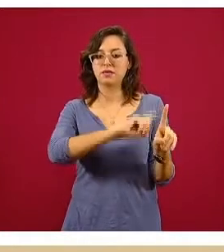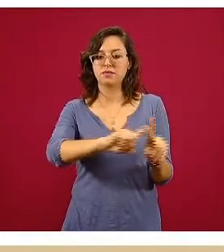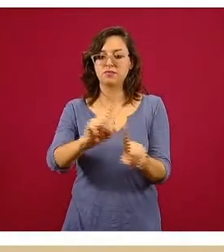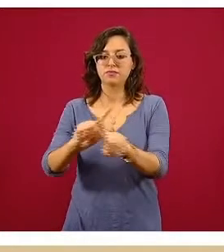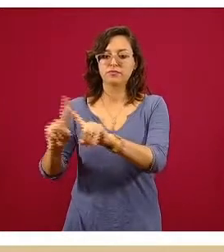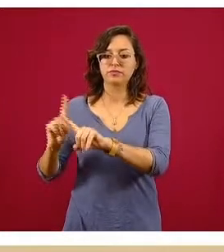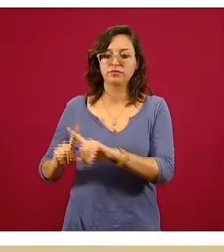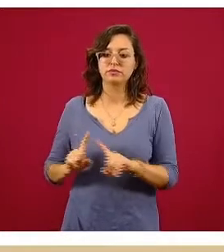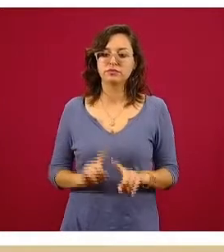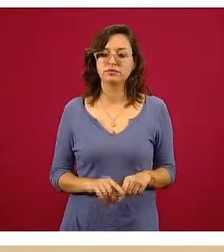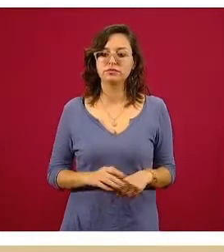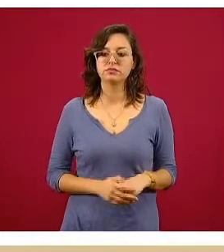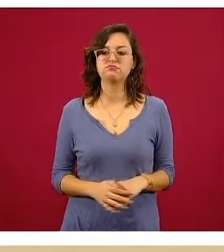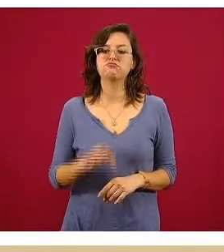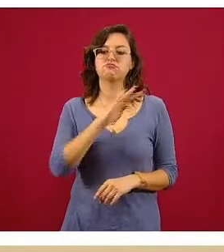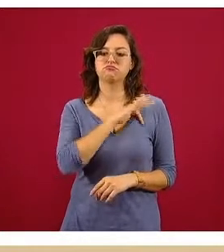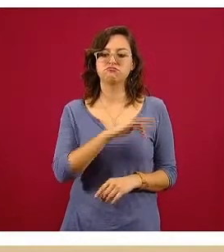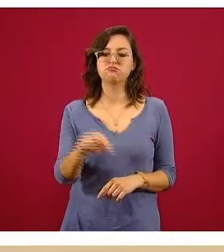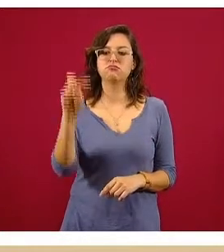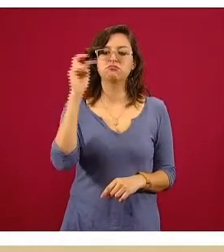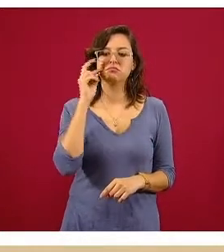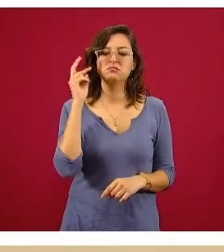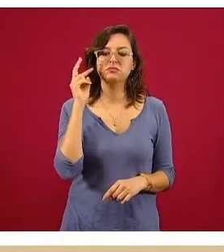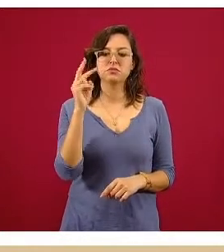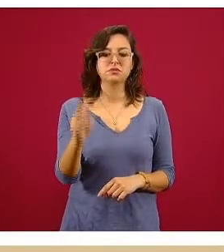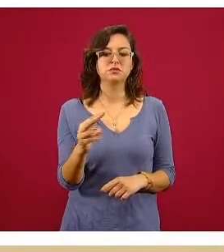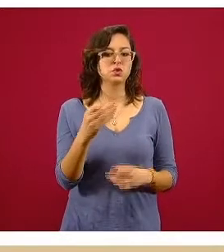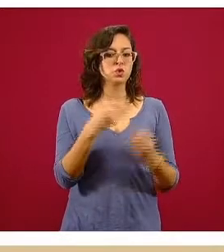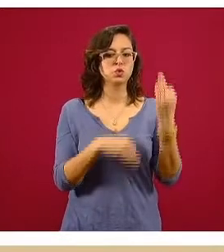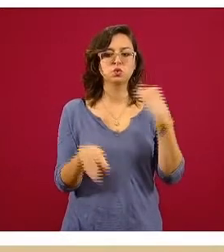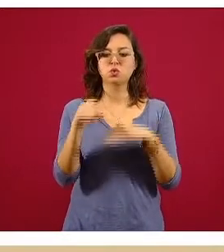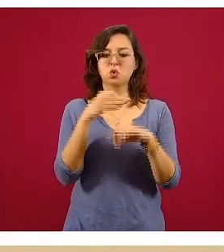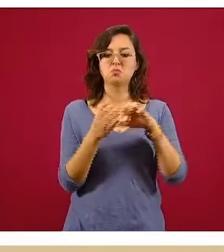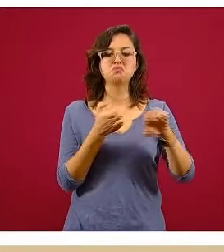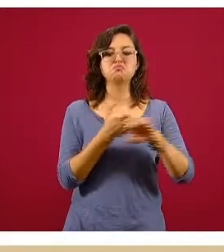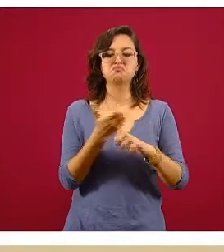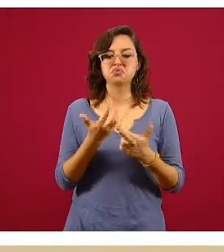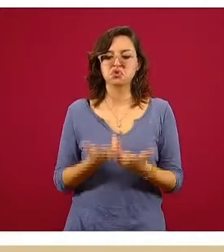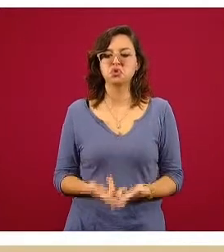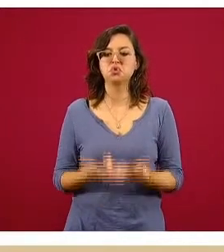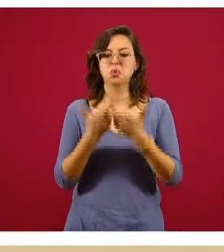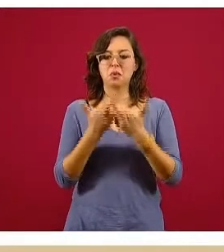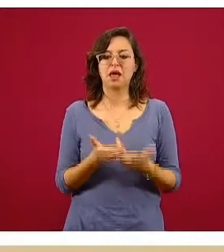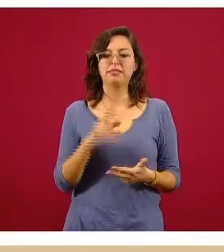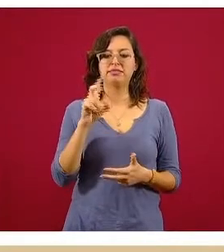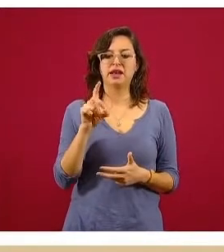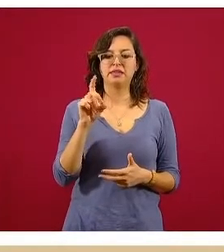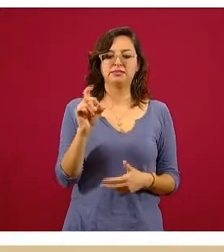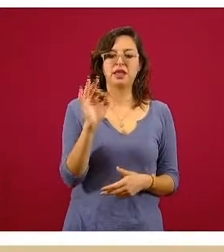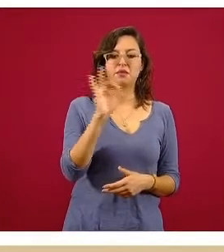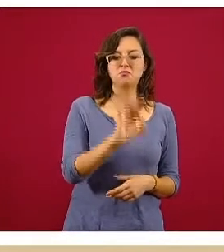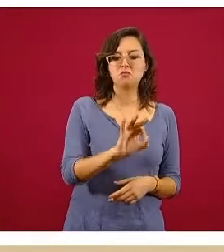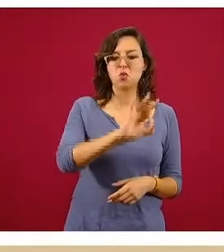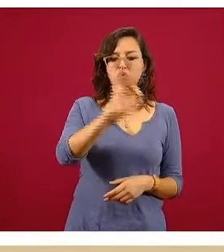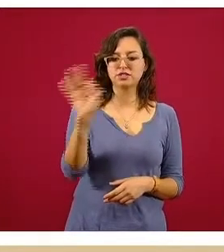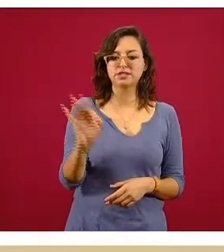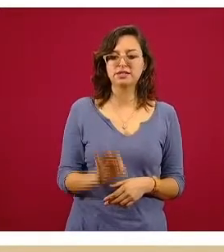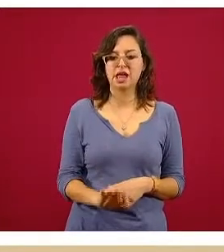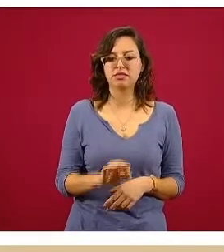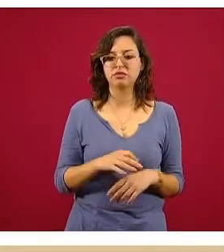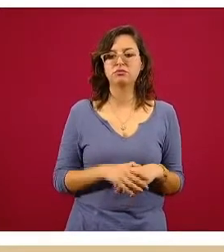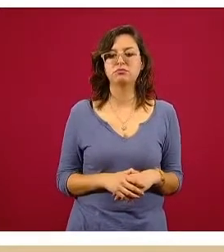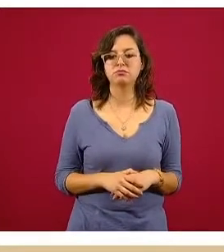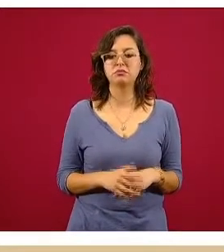más críticos. Y aquí sí podemos ver que todos los estados tienen al menos 30% y muchos de ellos mucho más